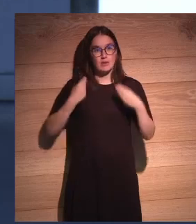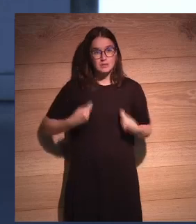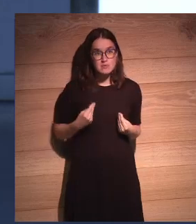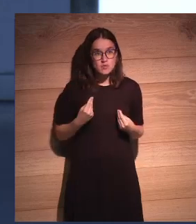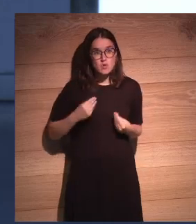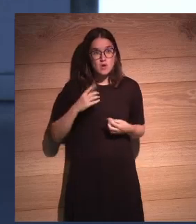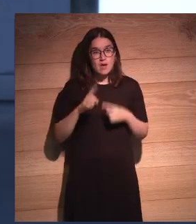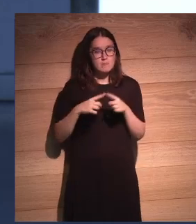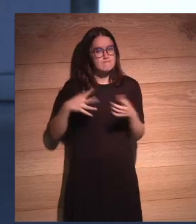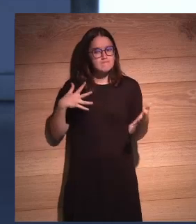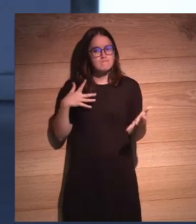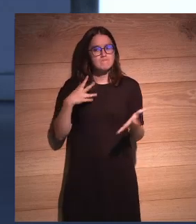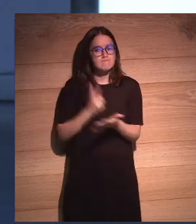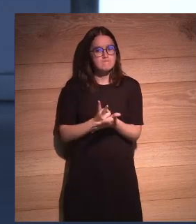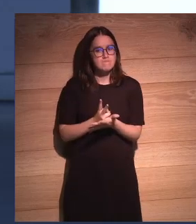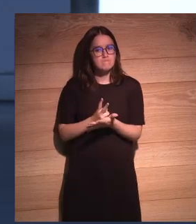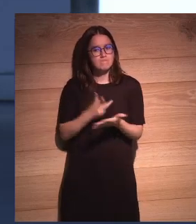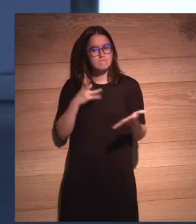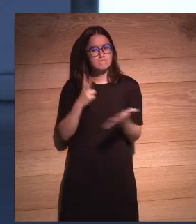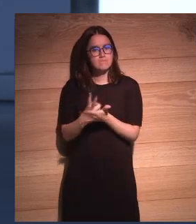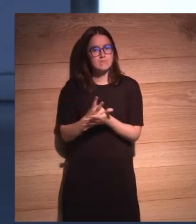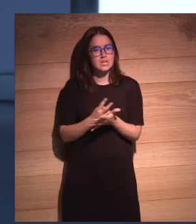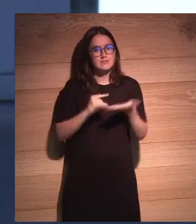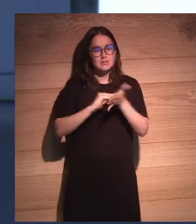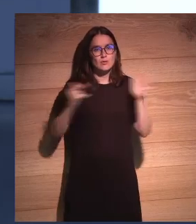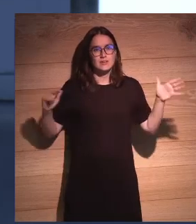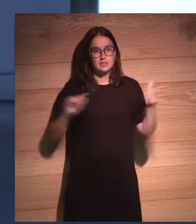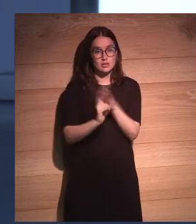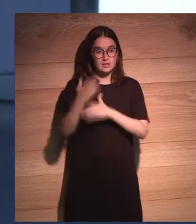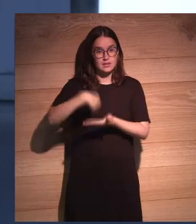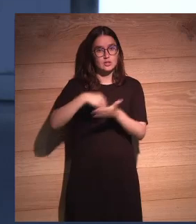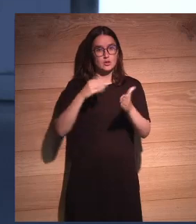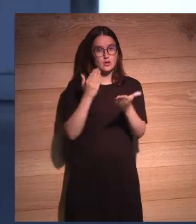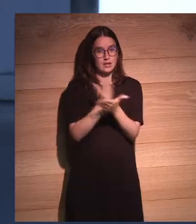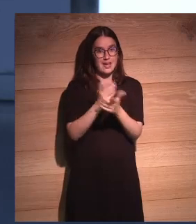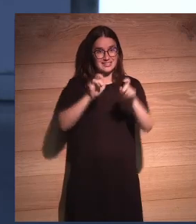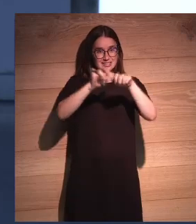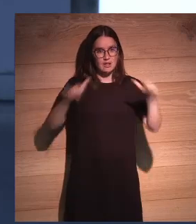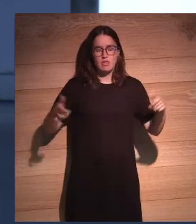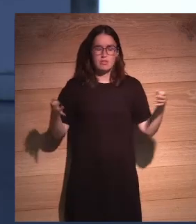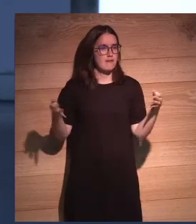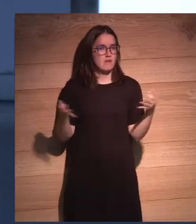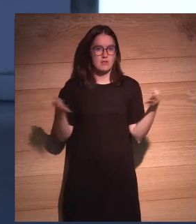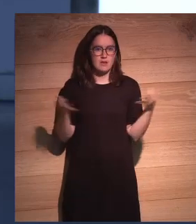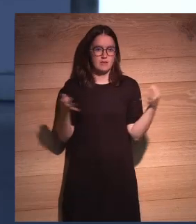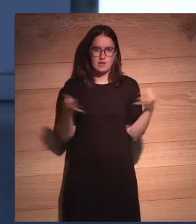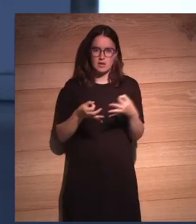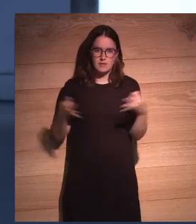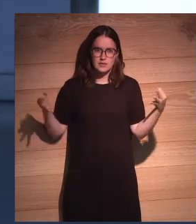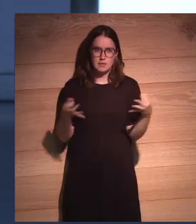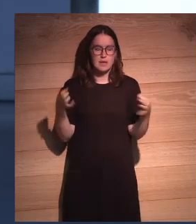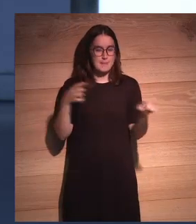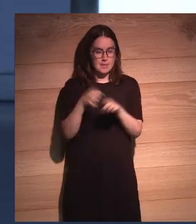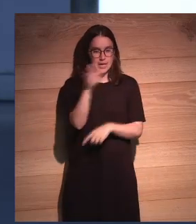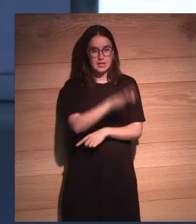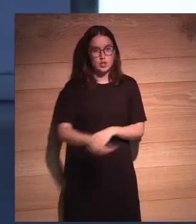y apuesto decididamente, creo que la apuesta decidida por las TIC en las aulas tiene que formar parte de la ecuación para ser los